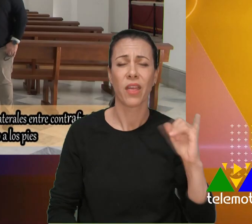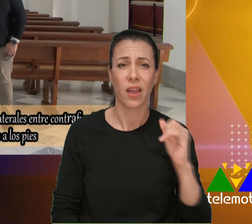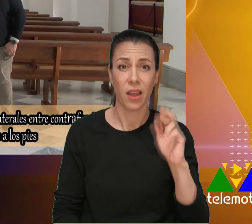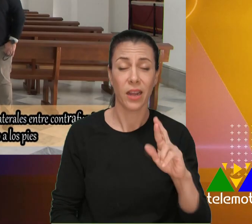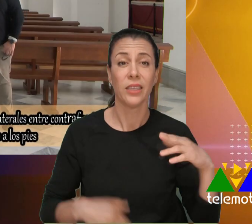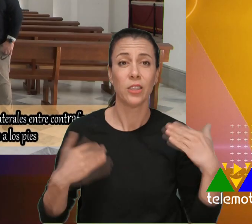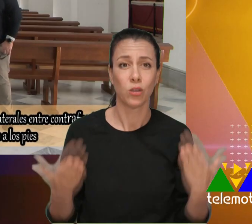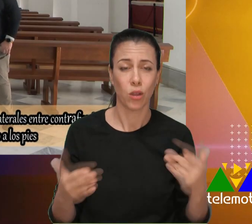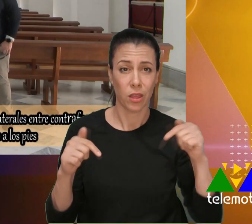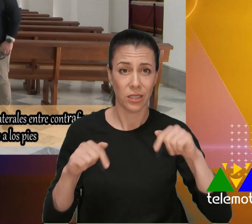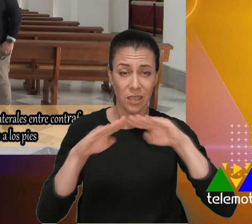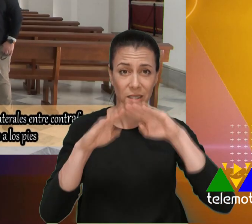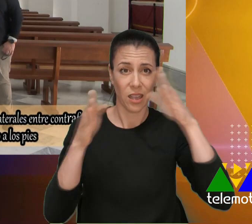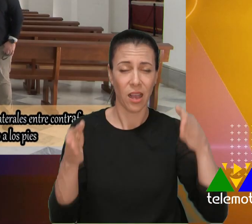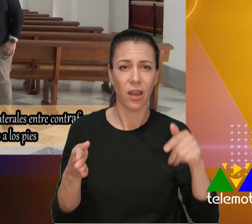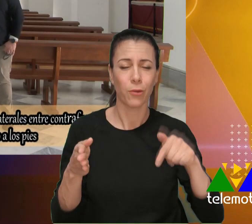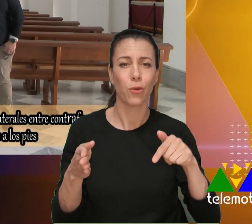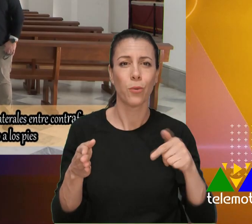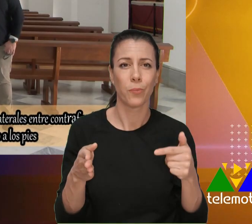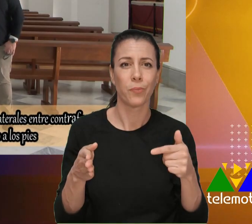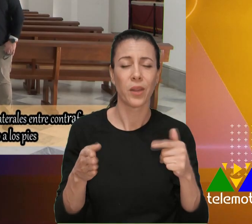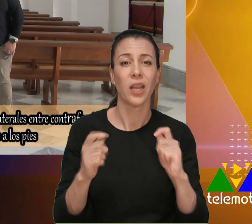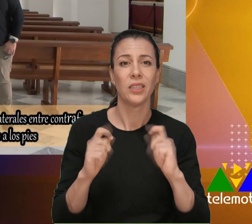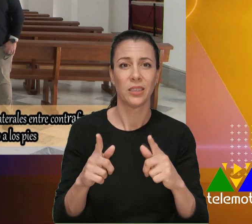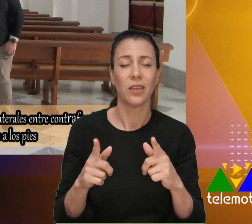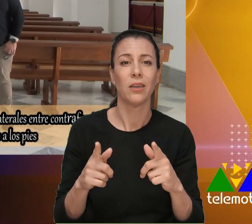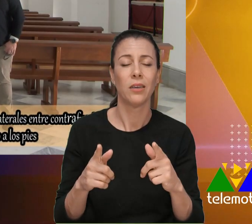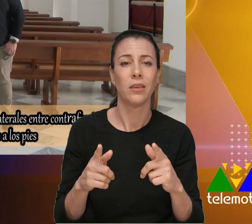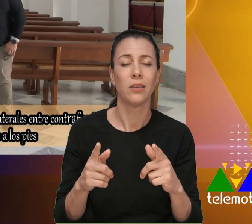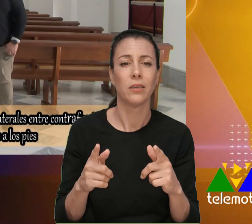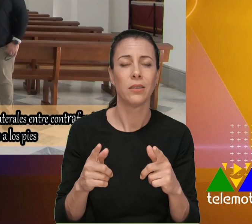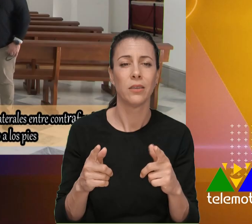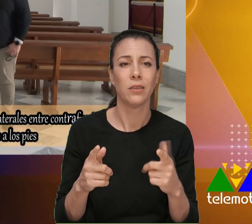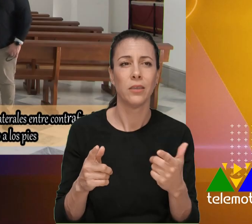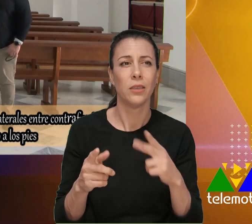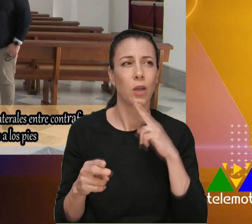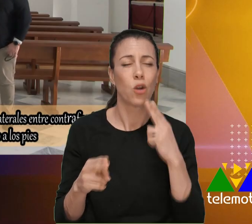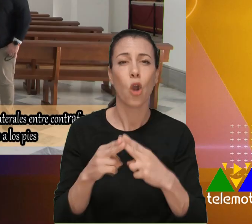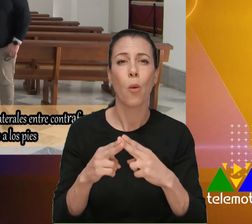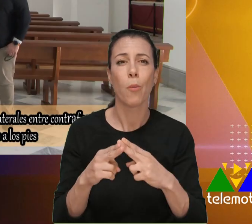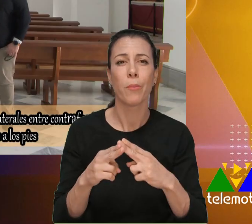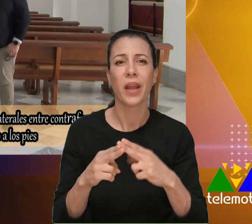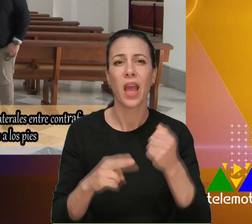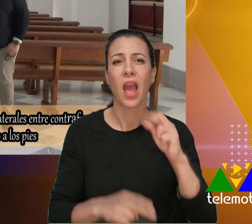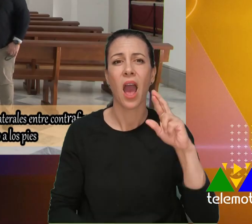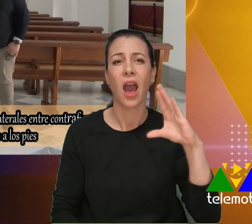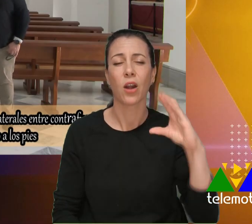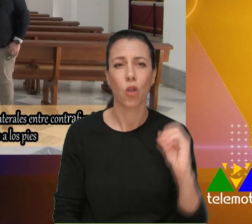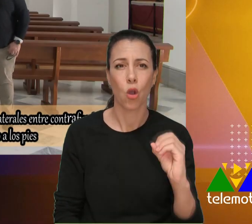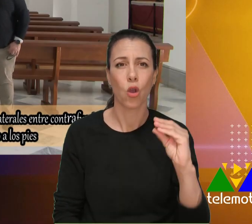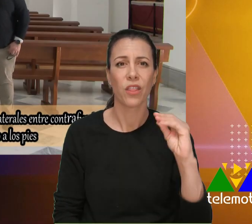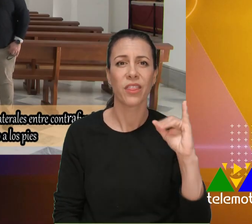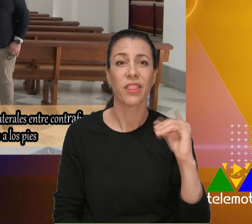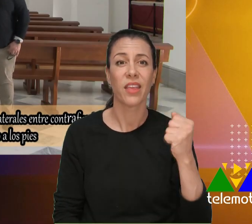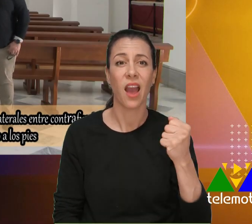fajón es este arco que establece la bóveda y que se llama arco diafragma o arco fajón,